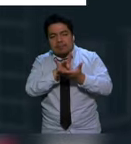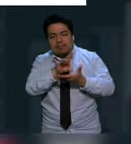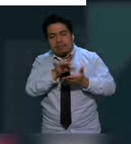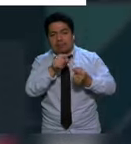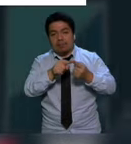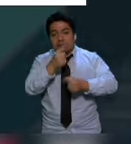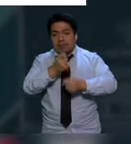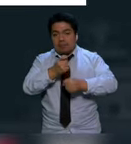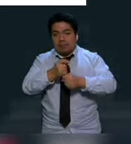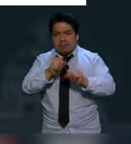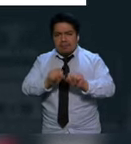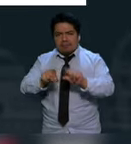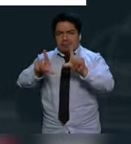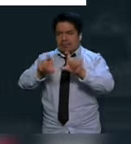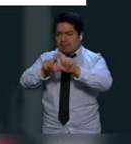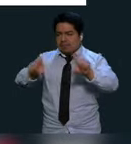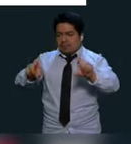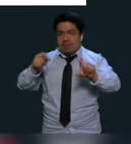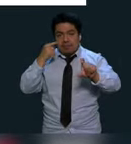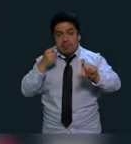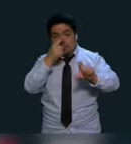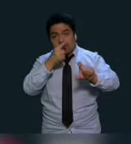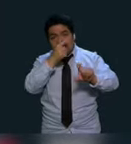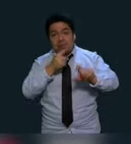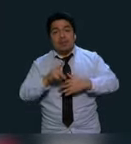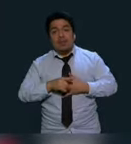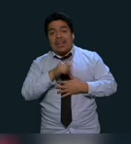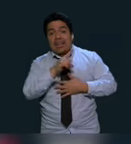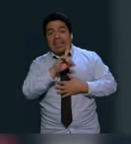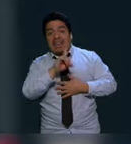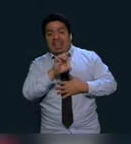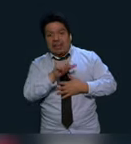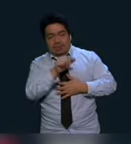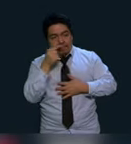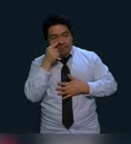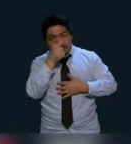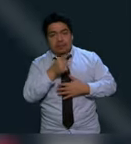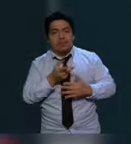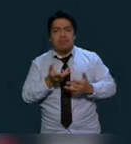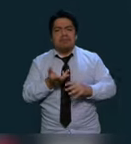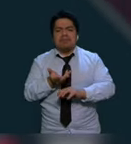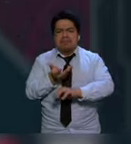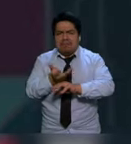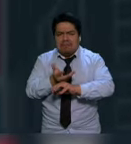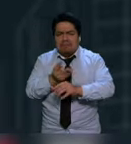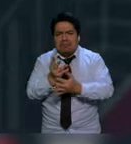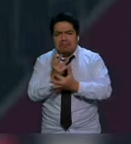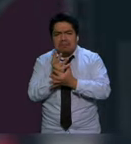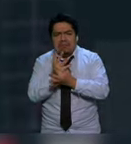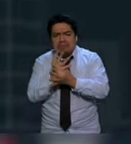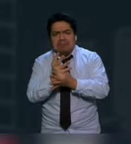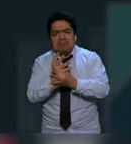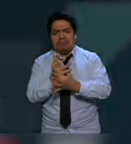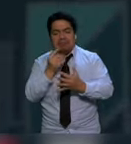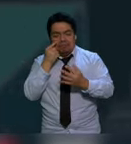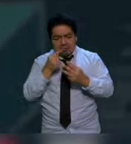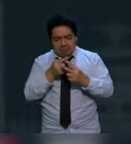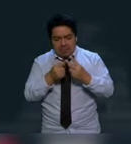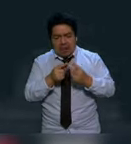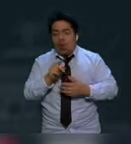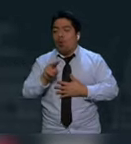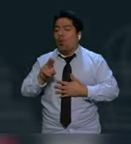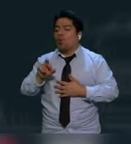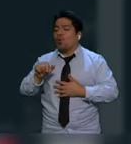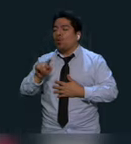primero y que usted está viendo en pantalla es del Departamento de Estado de Estados Unidos, que a grandes rasgos dice que para ellos es claro que Edmundo González Urrutia,